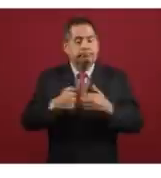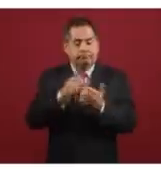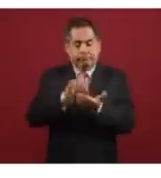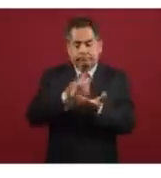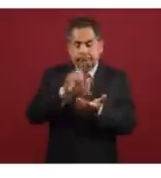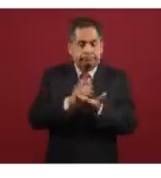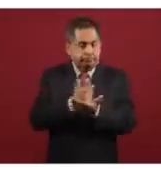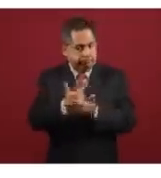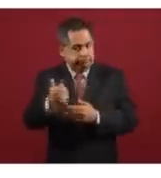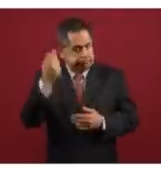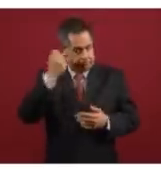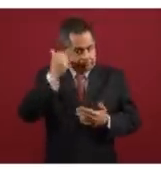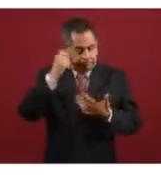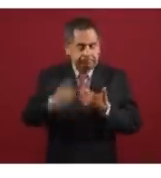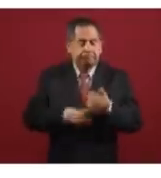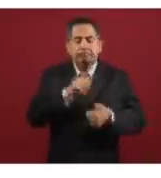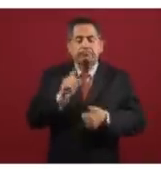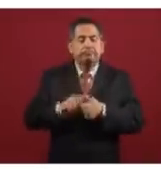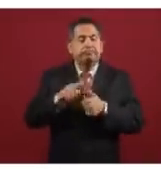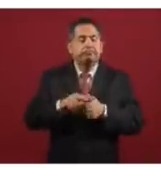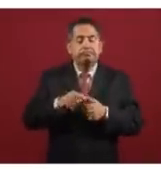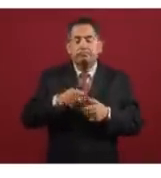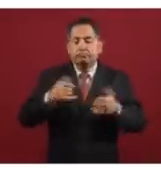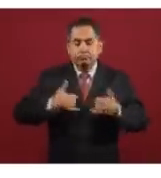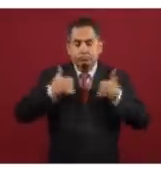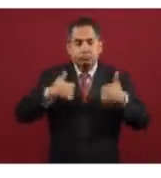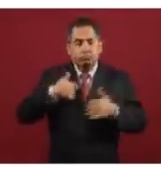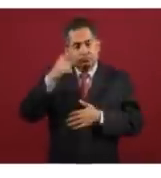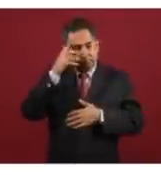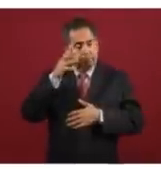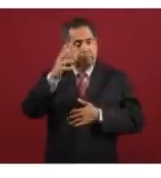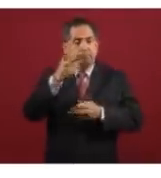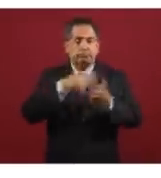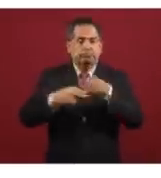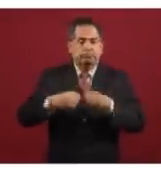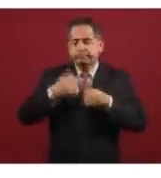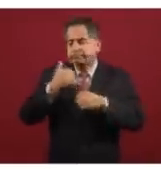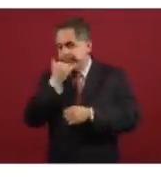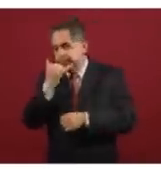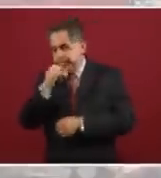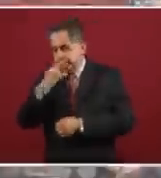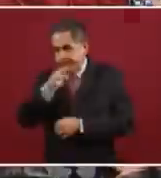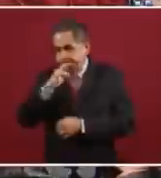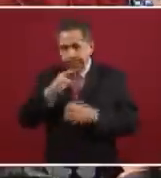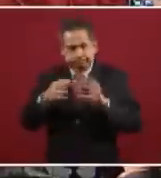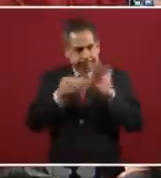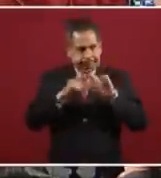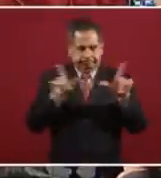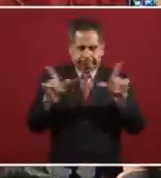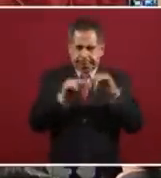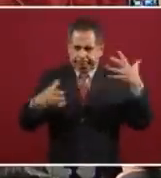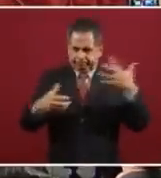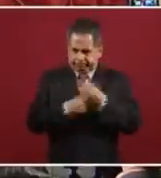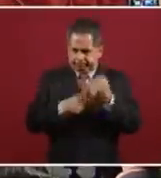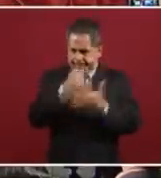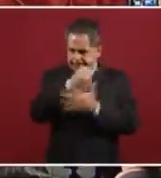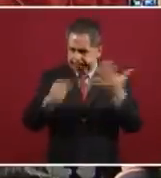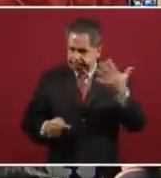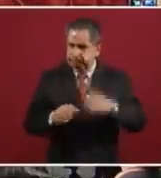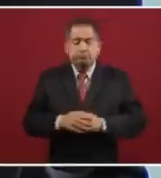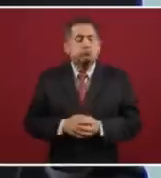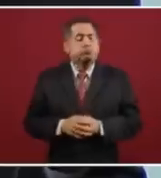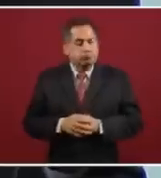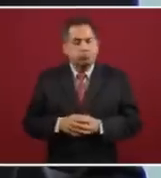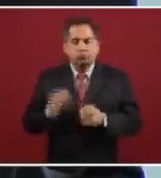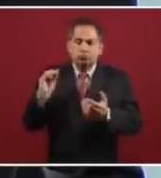Discapacidad y Jóvenes Escribiendo el Futuro. Perdonen la rapidez, pero quiero abreviar tiempo.